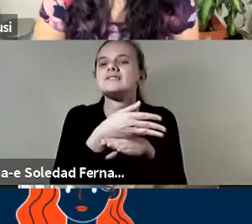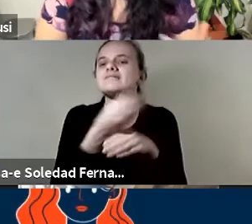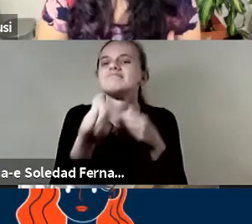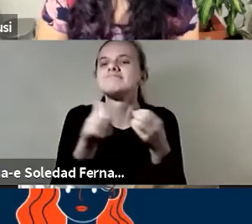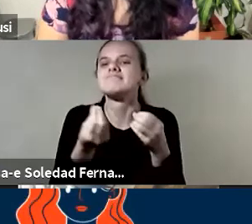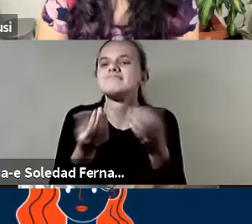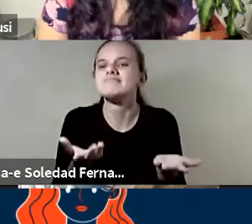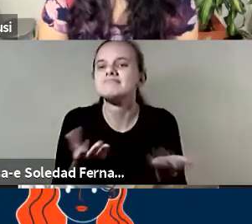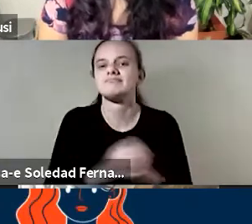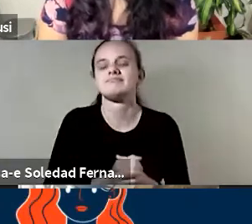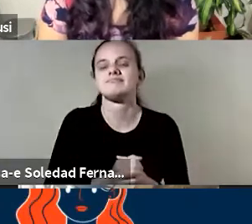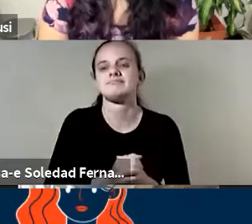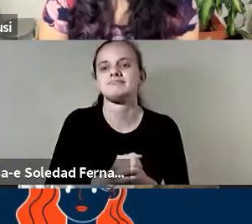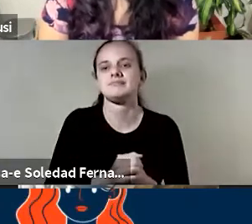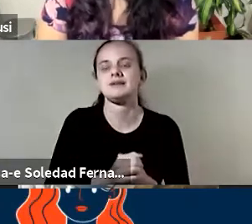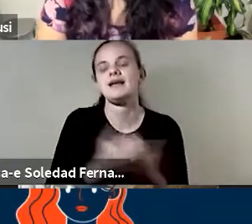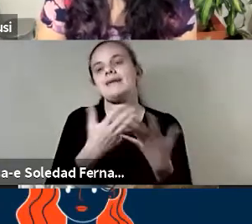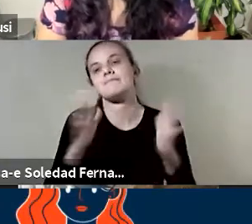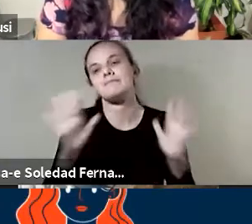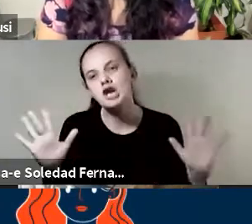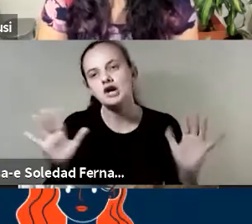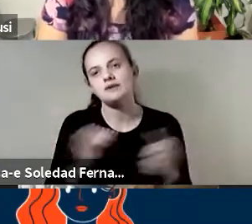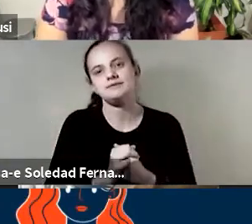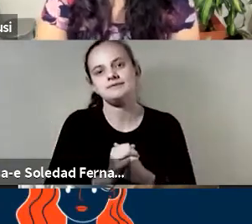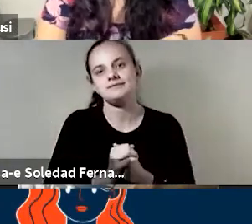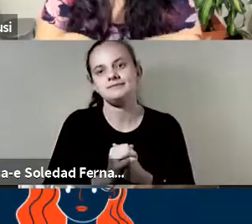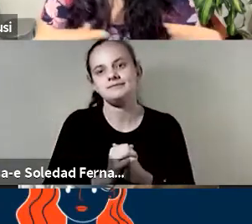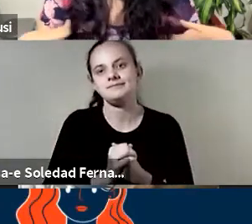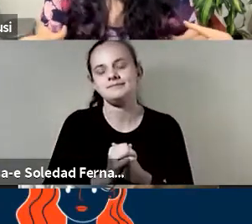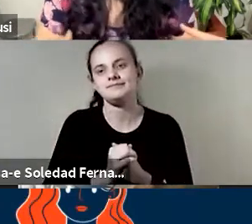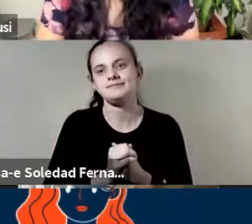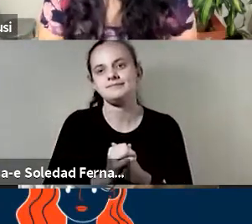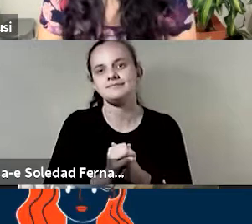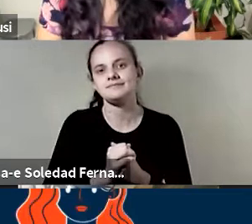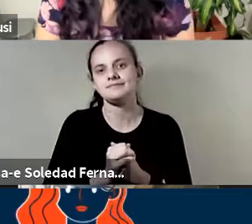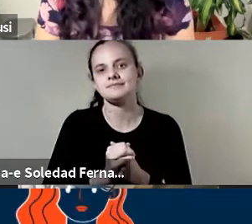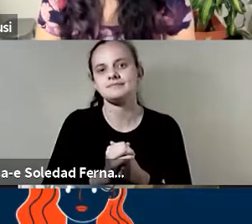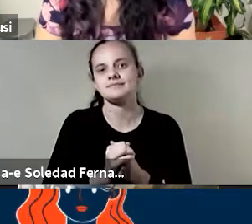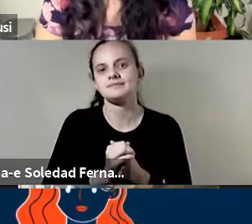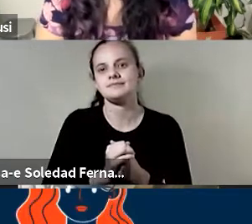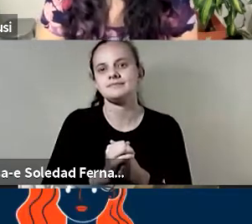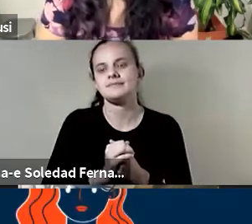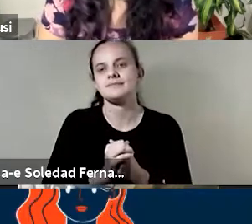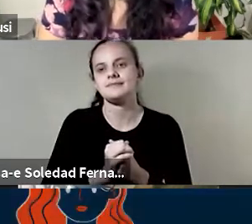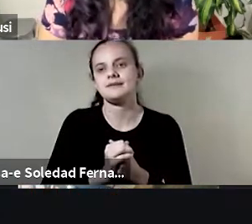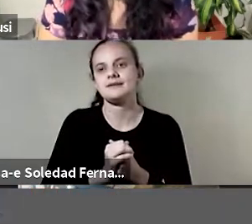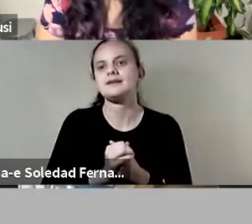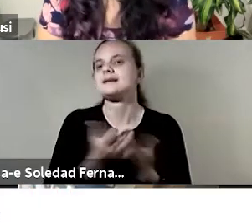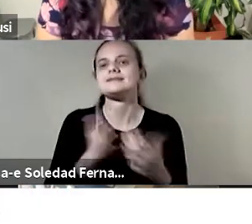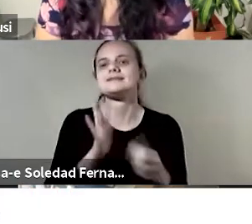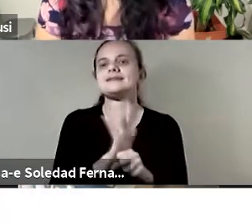Entonces, ahora sí vamos a abordar qué es la accesibilidad. Vamos a ver primero en un sentido también amplio.